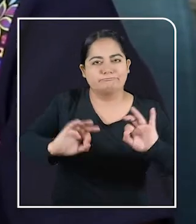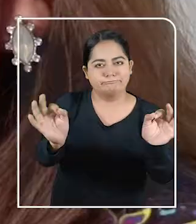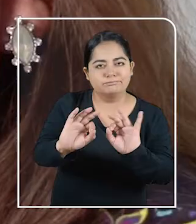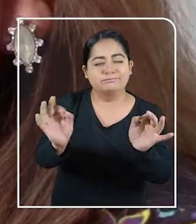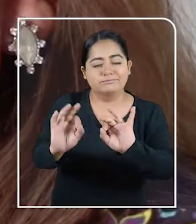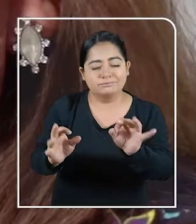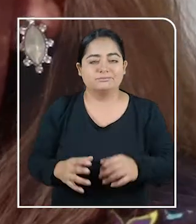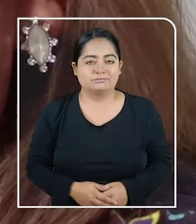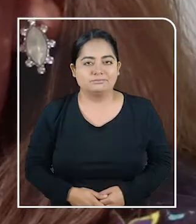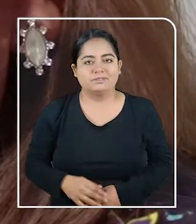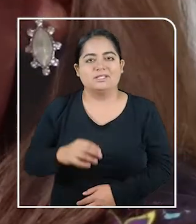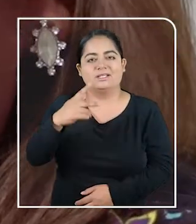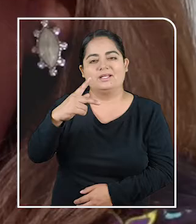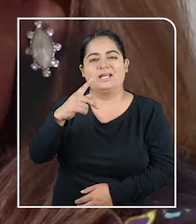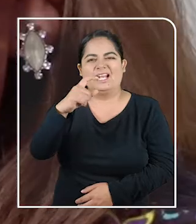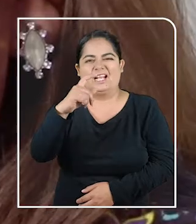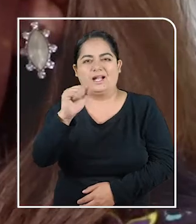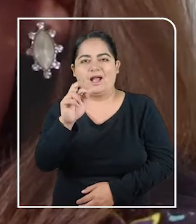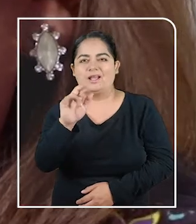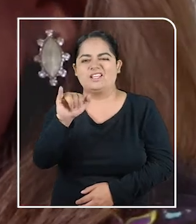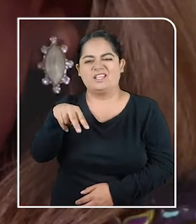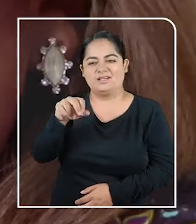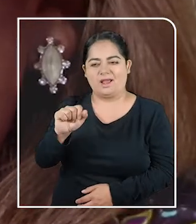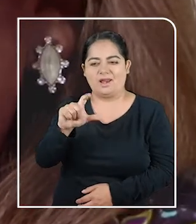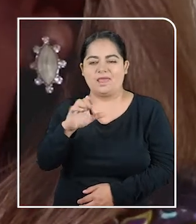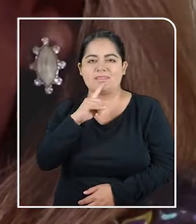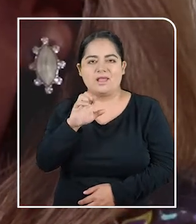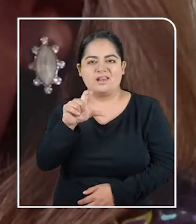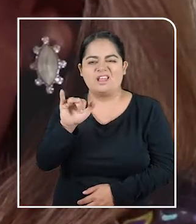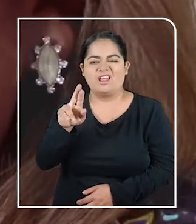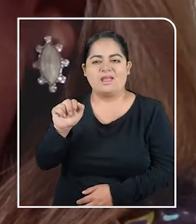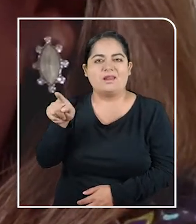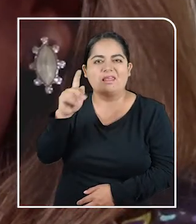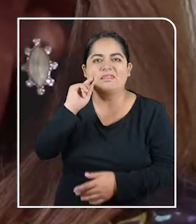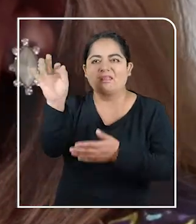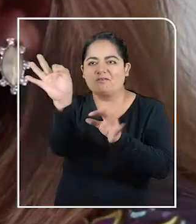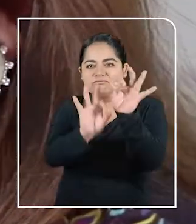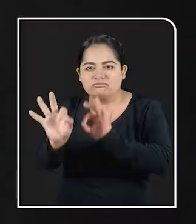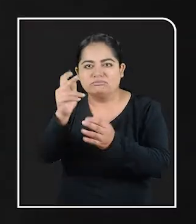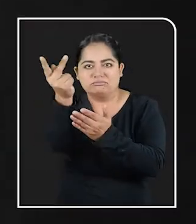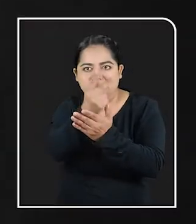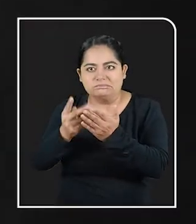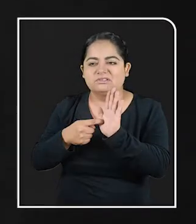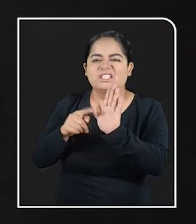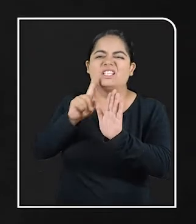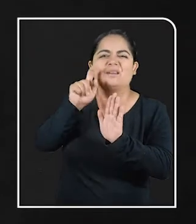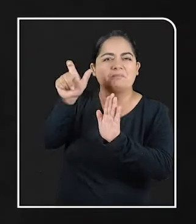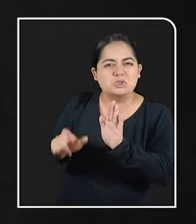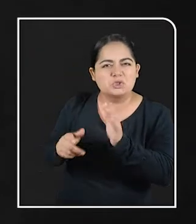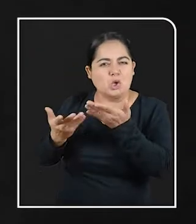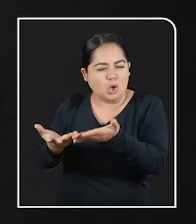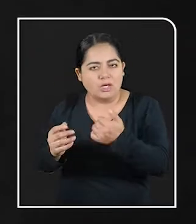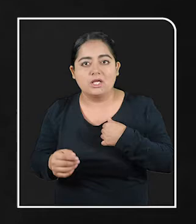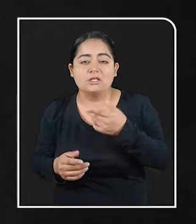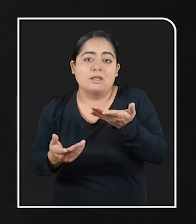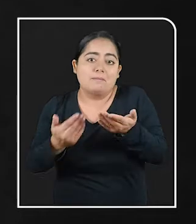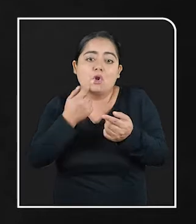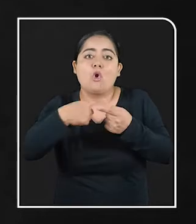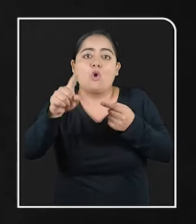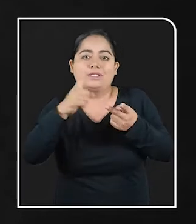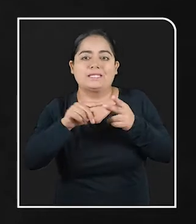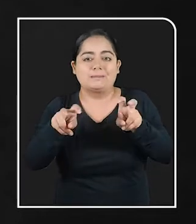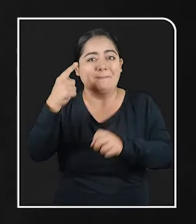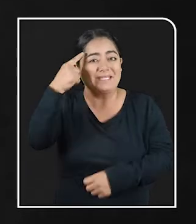libro, Karina Letelier, quién era ella, y posteriormente a través de la rutina del pensamiento veo, pienso y me